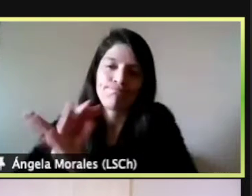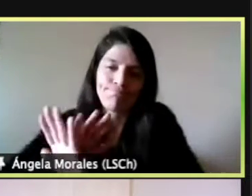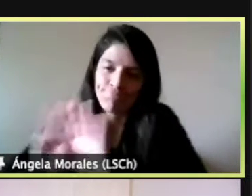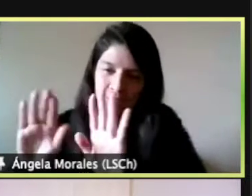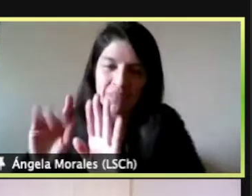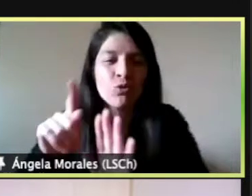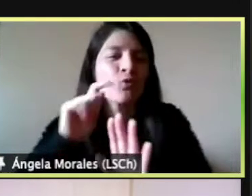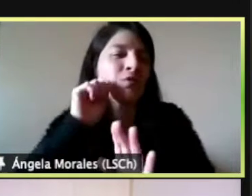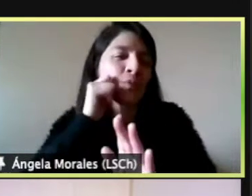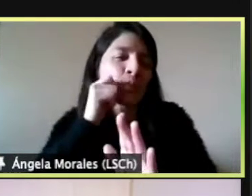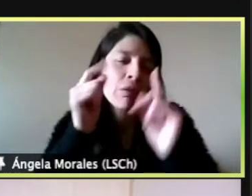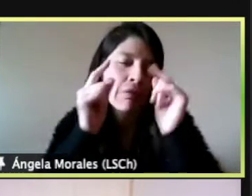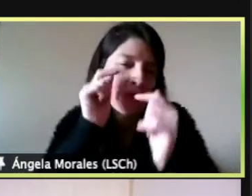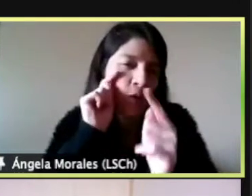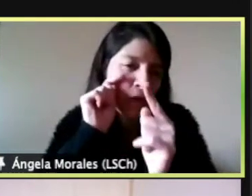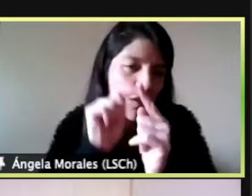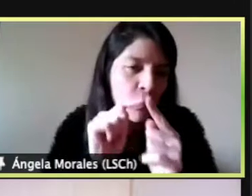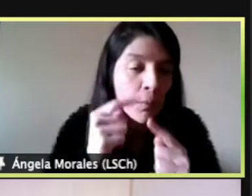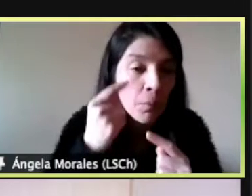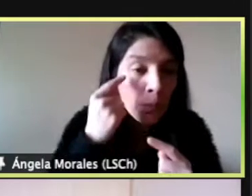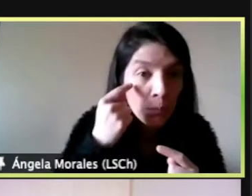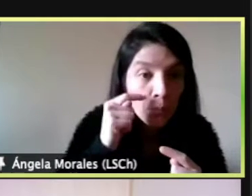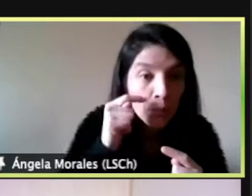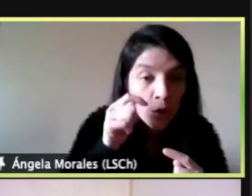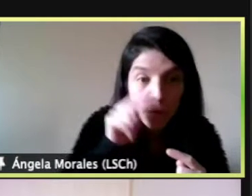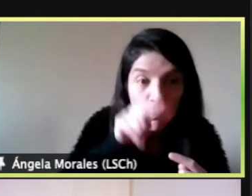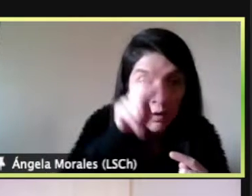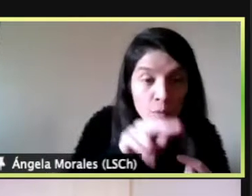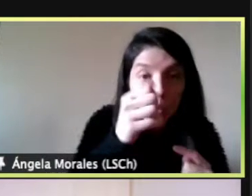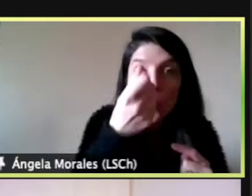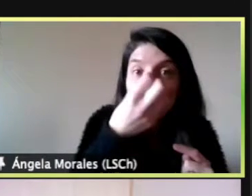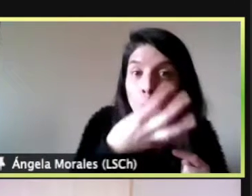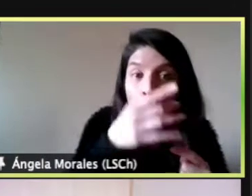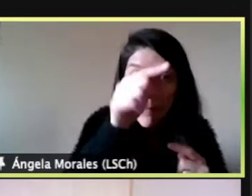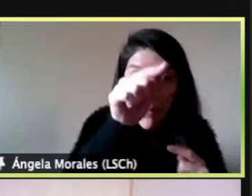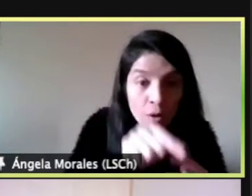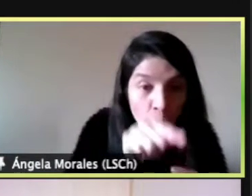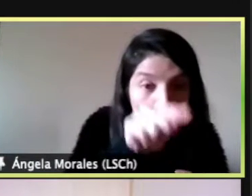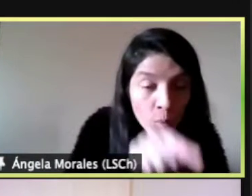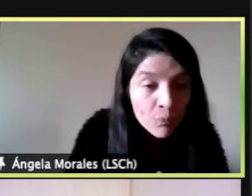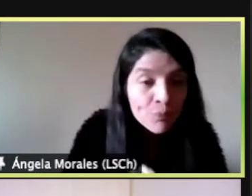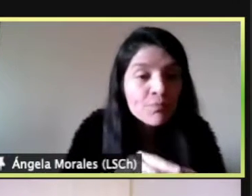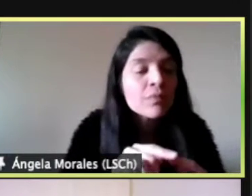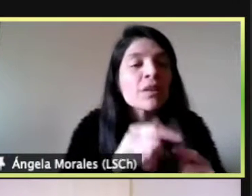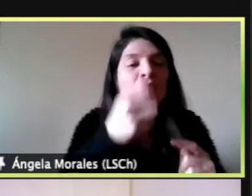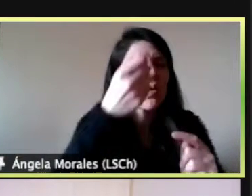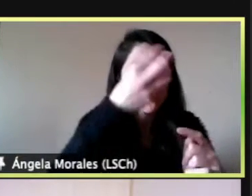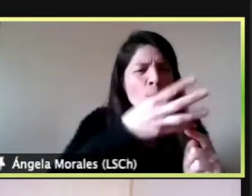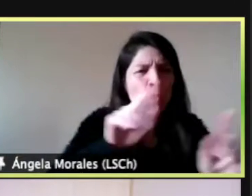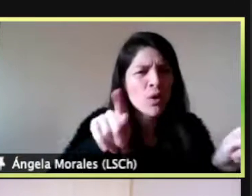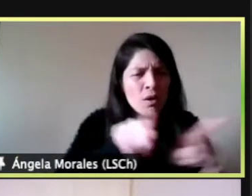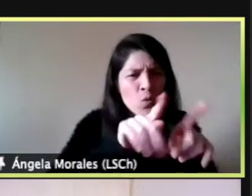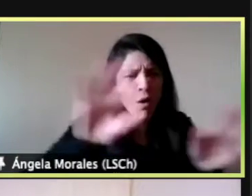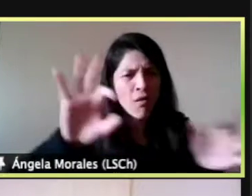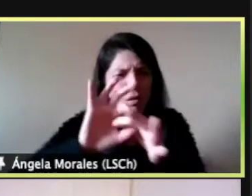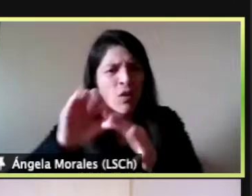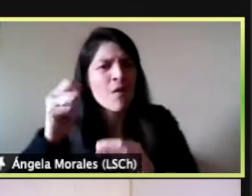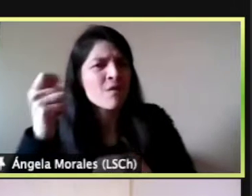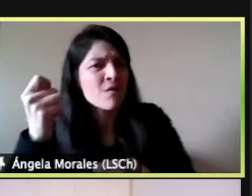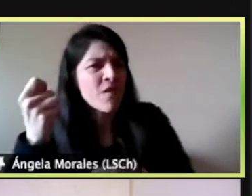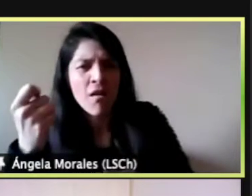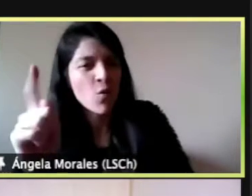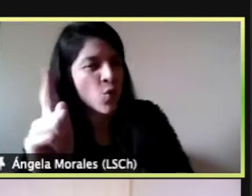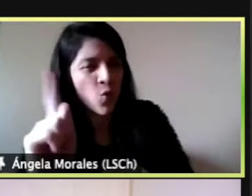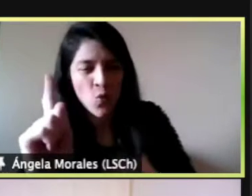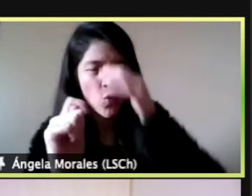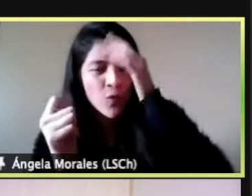nosotros vemos los números que están acá, estos números no coinciden con estos valores. Entonces sabemos que estos valores que están acá son